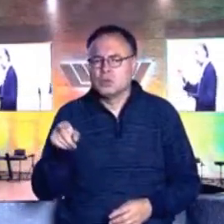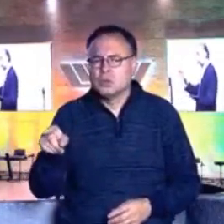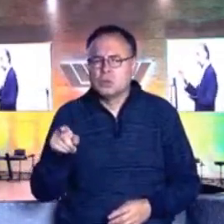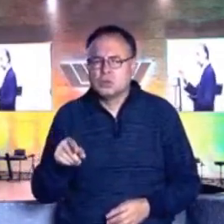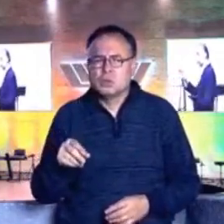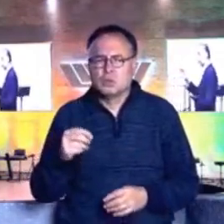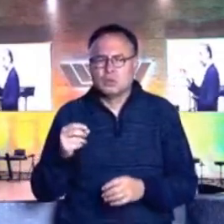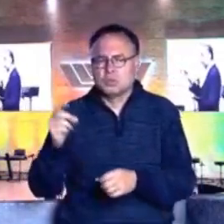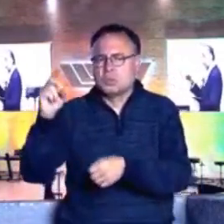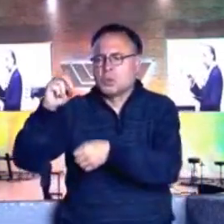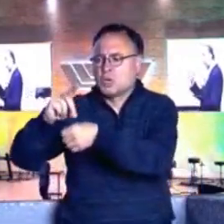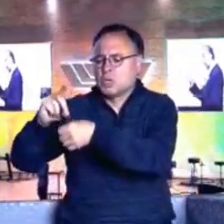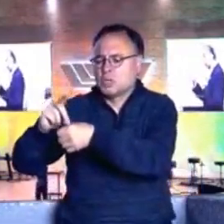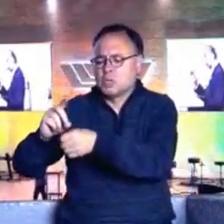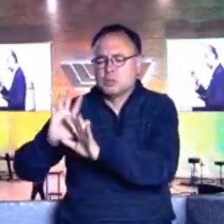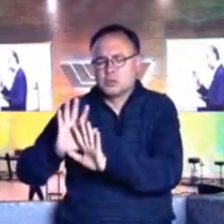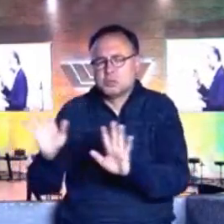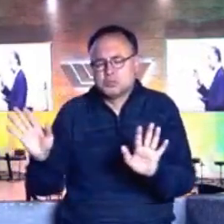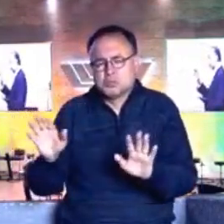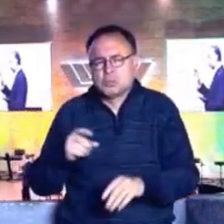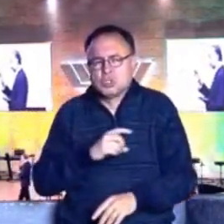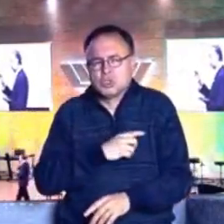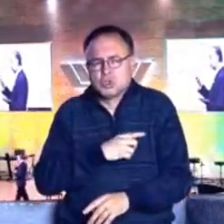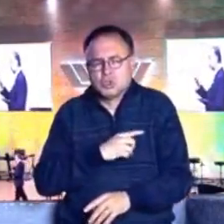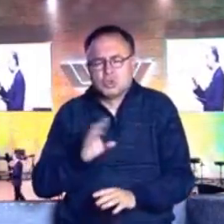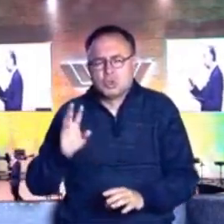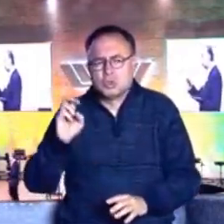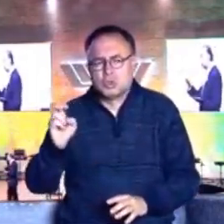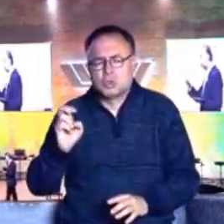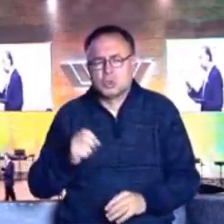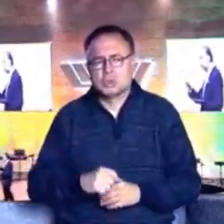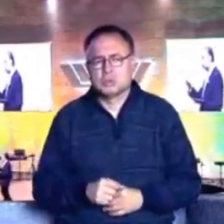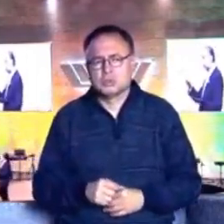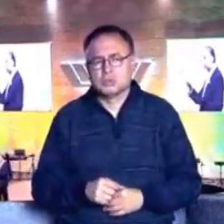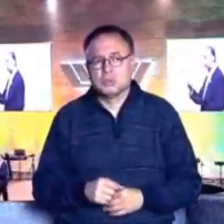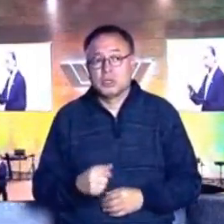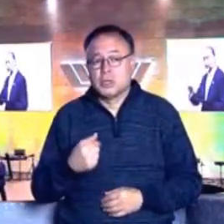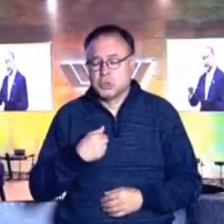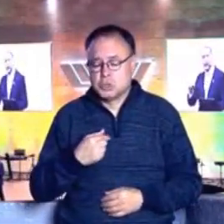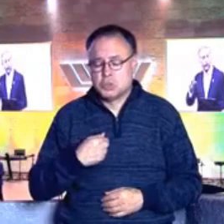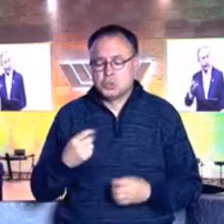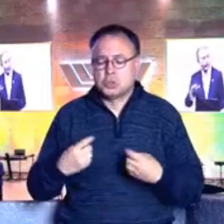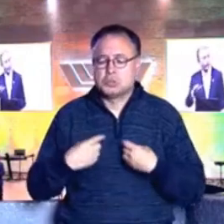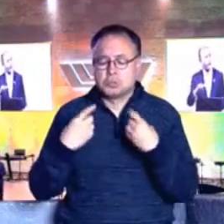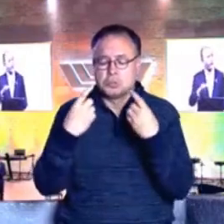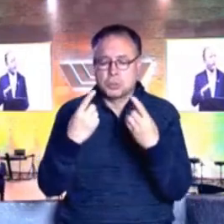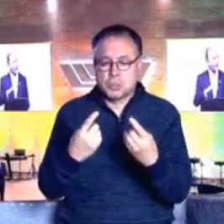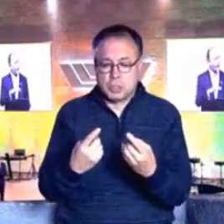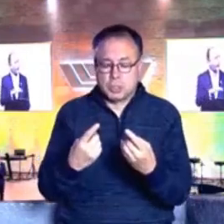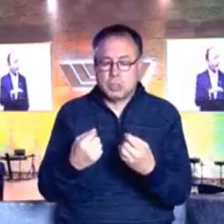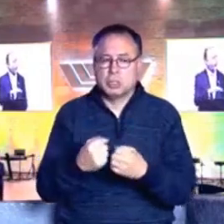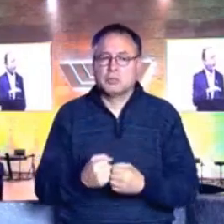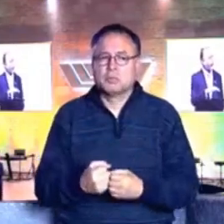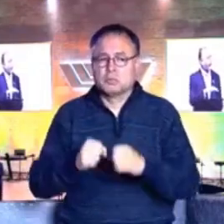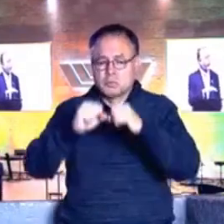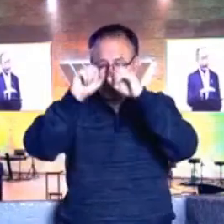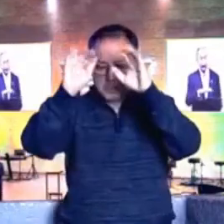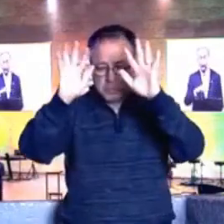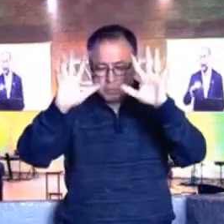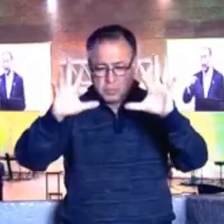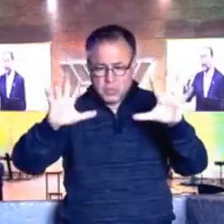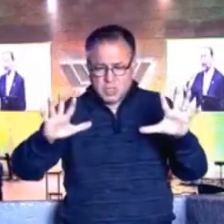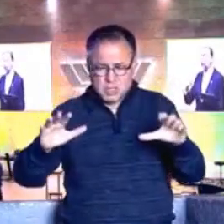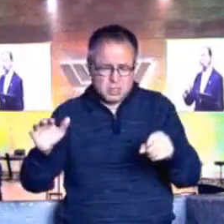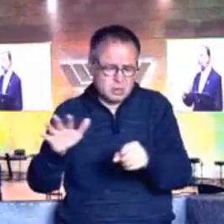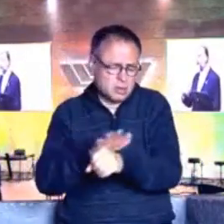10% a cambio de eso yo te garantizo que derramaré bendiciones hasta que sobreabunden